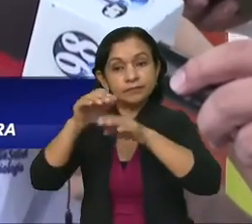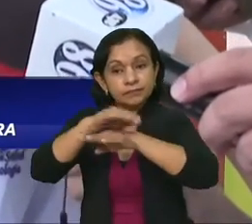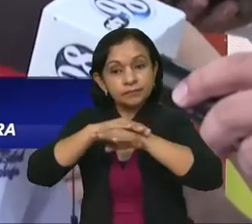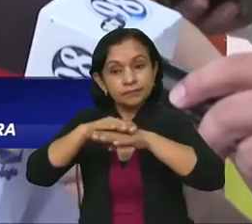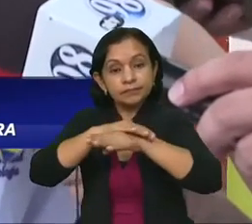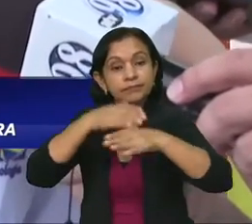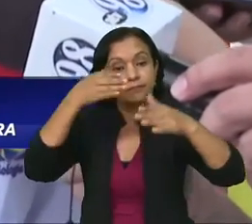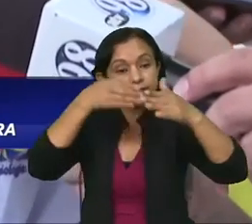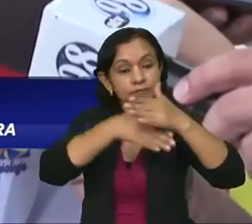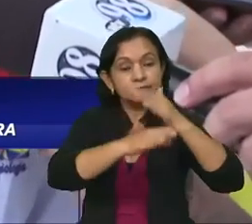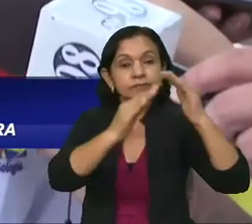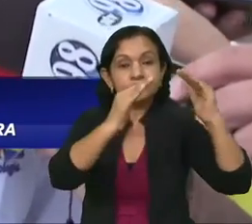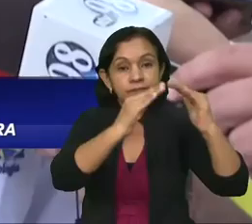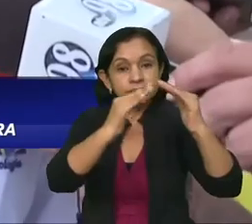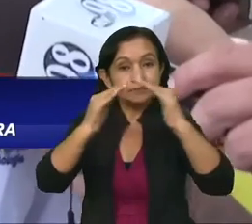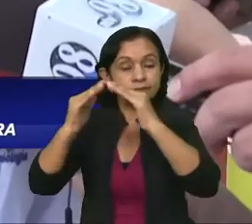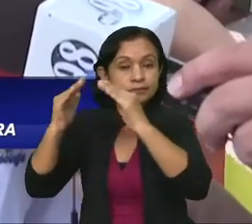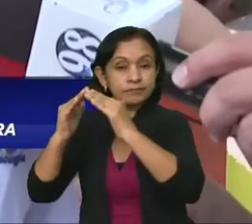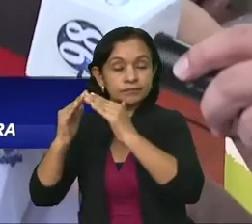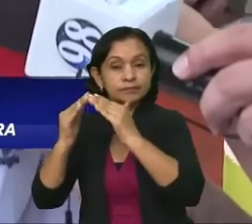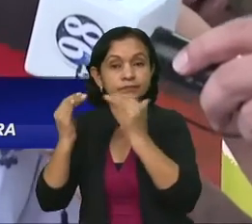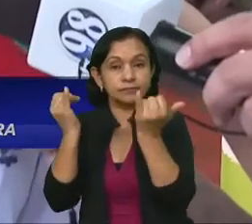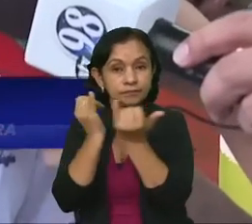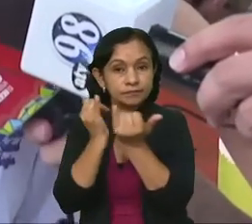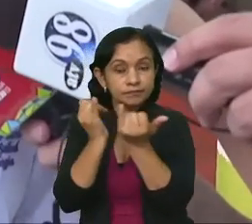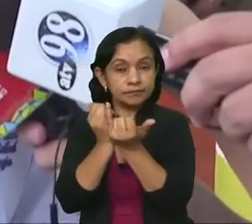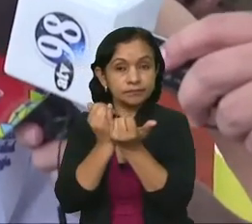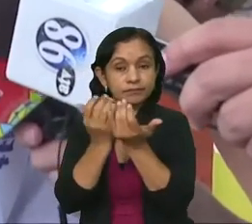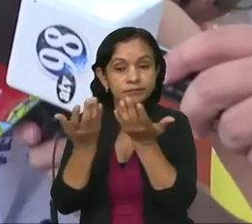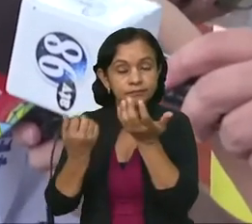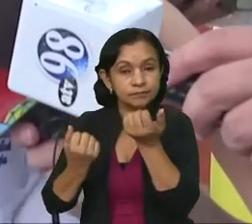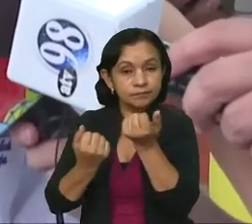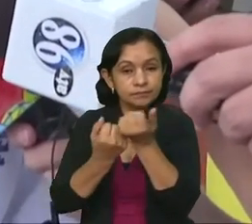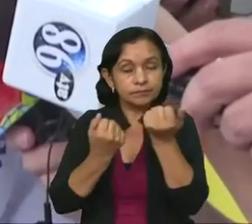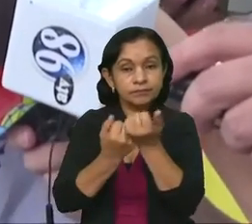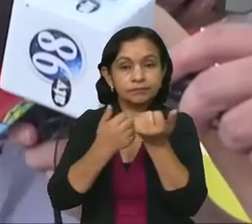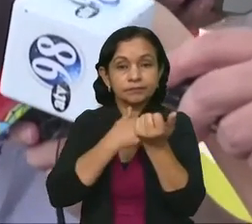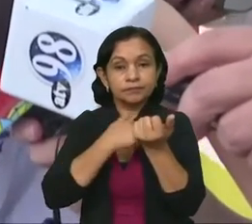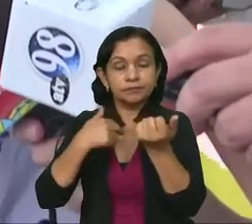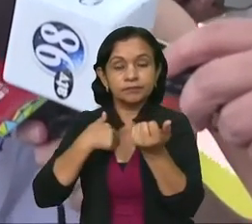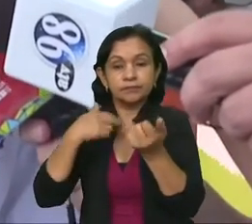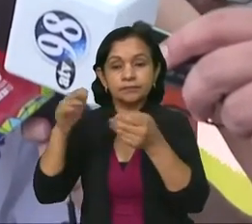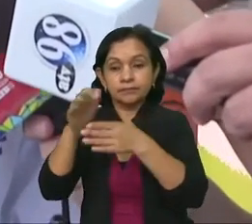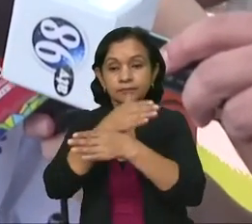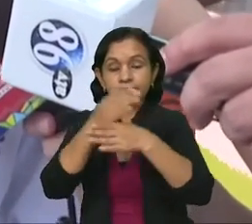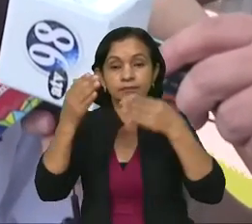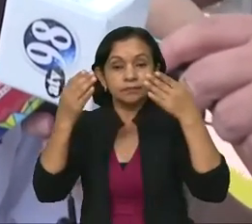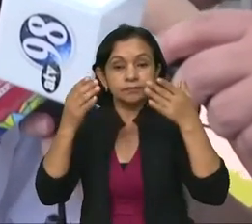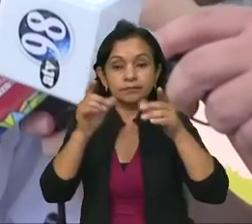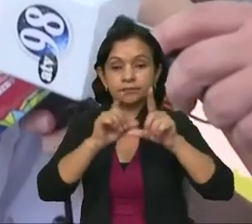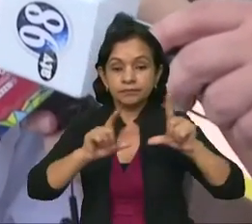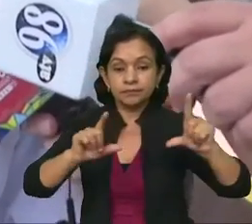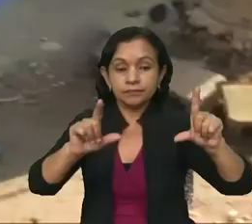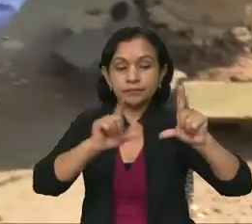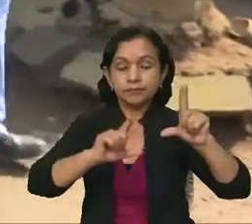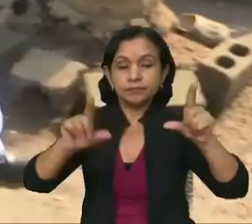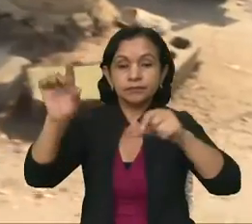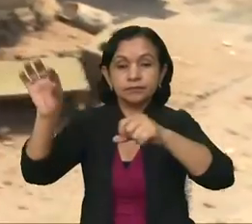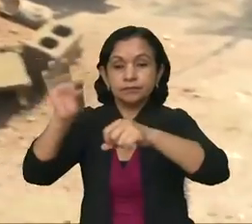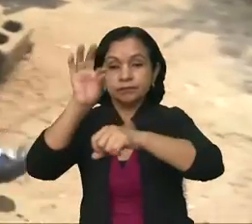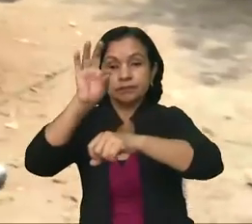entrar en sus casas al mismo tiempo, nos apoye eliminando todos aquellos criaderos de